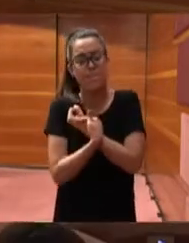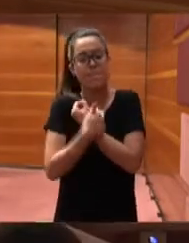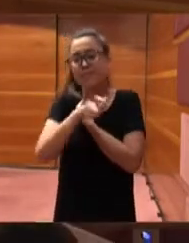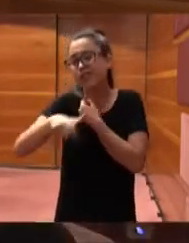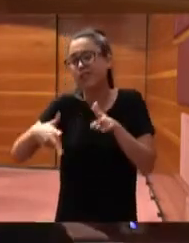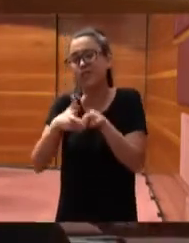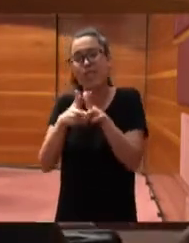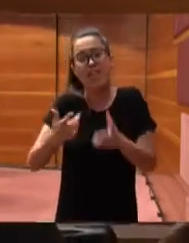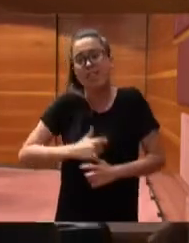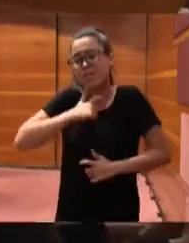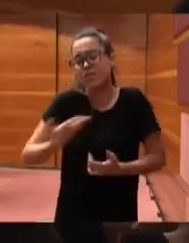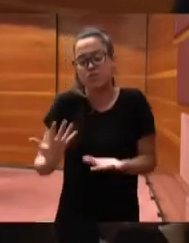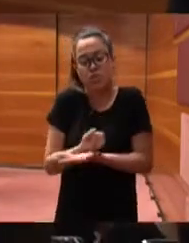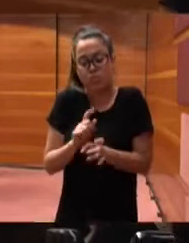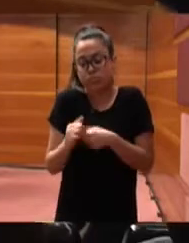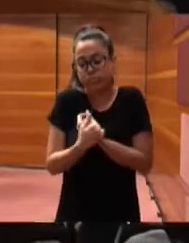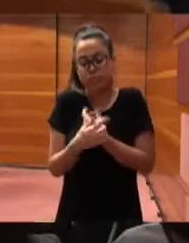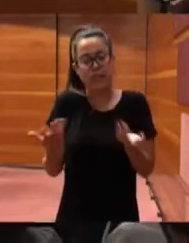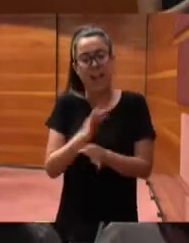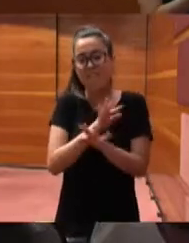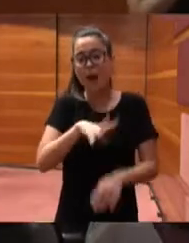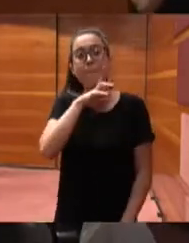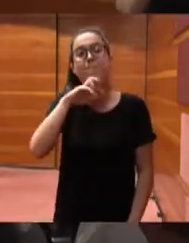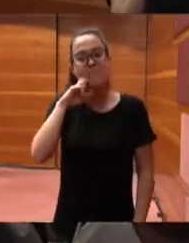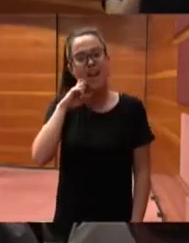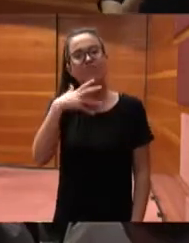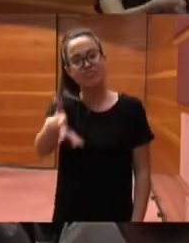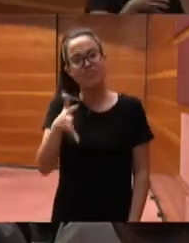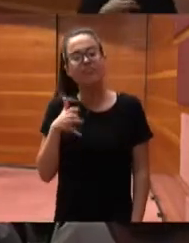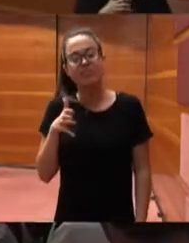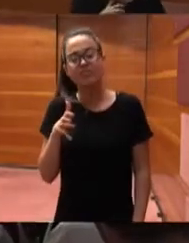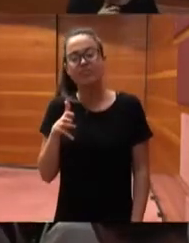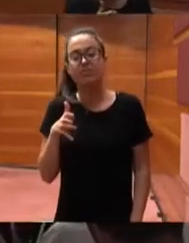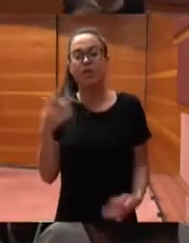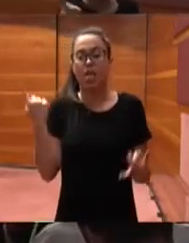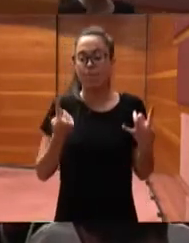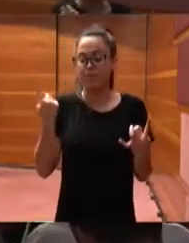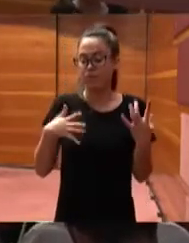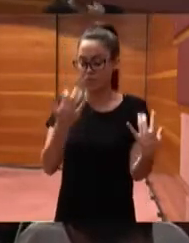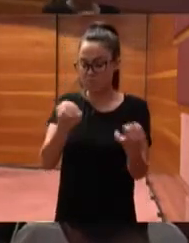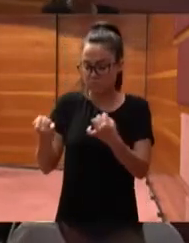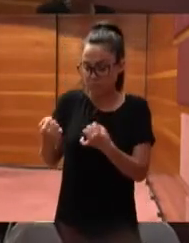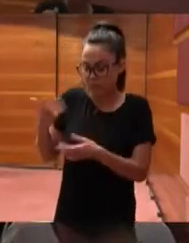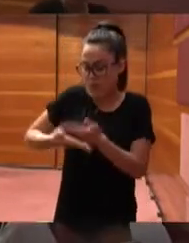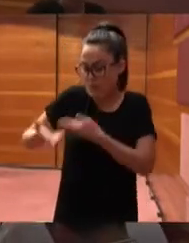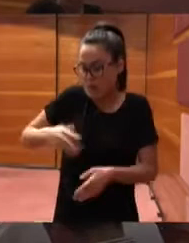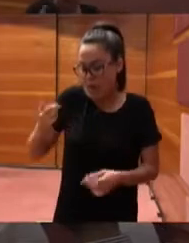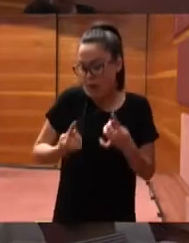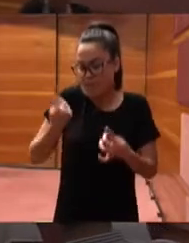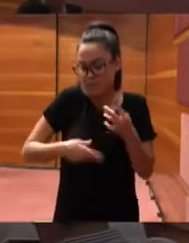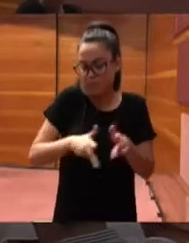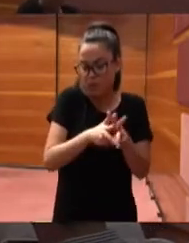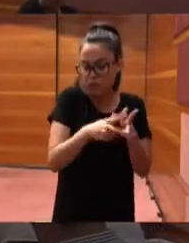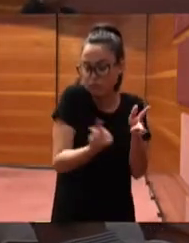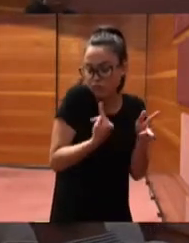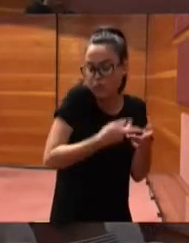siempre. Están construyendo valor público desde la ciudadanía, a veces de la mano de la administración y a veces por su cuenta. Bueno, pues esa es